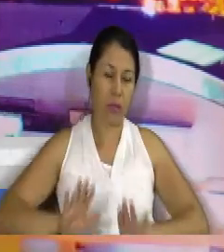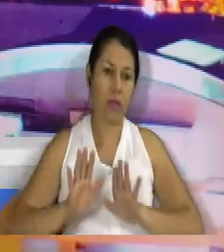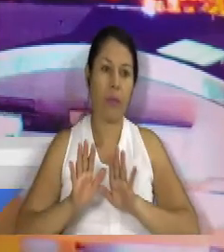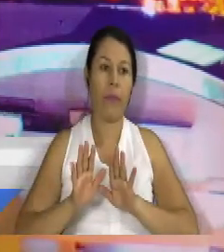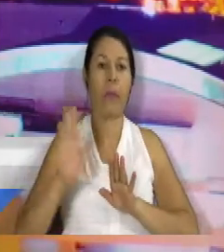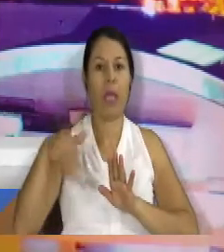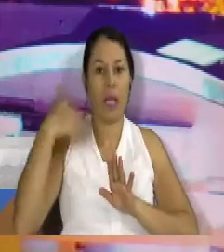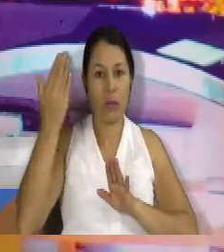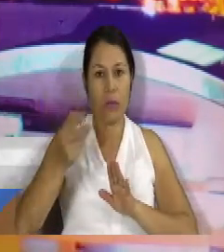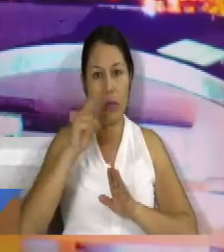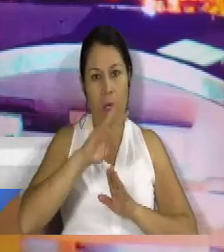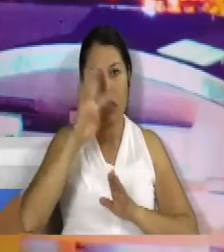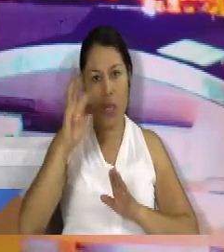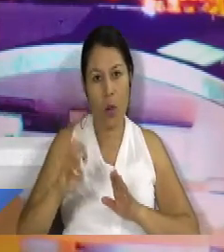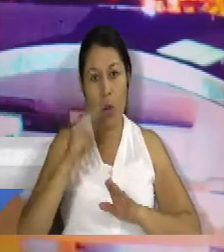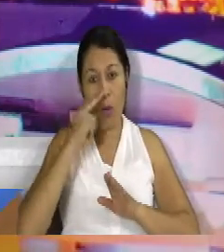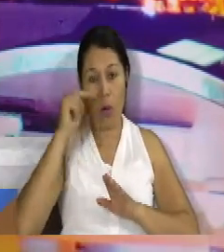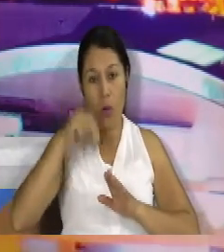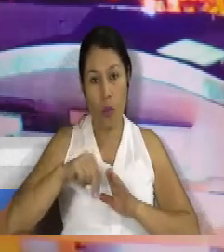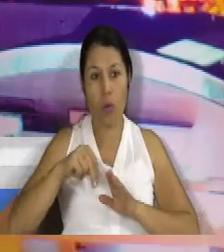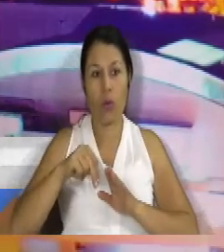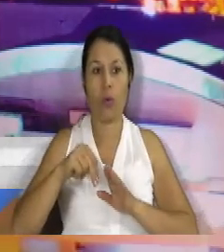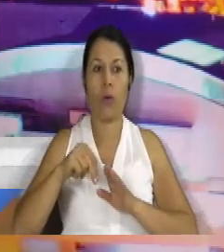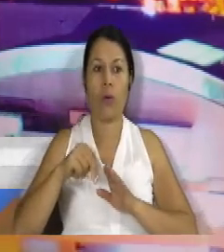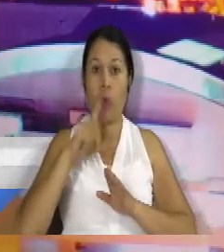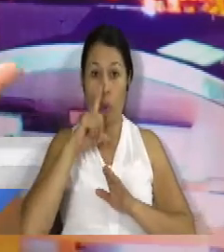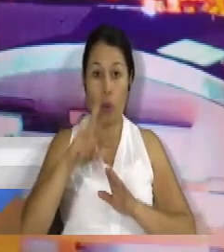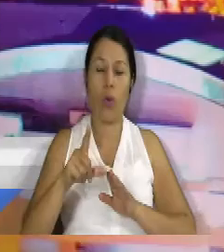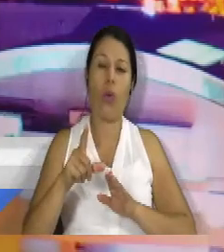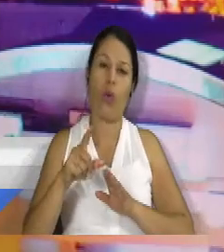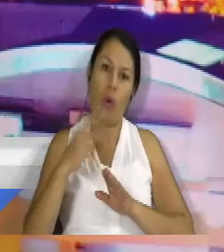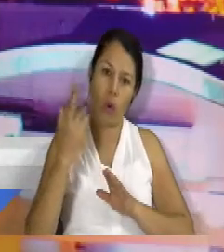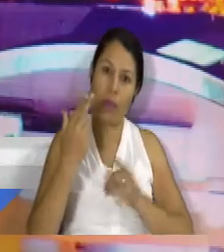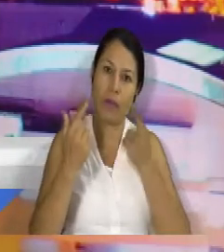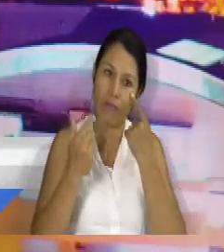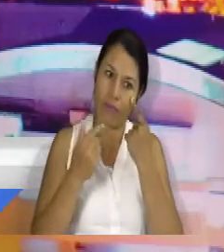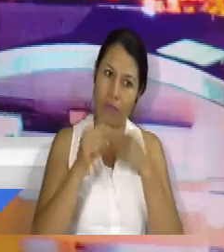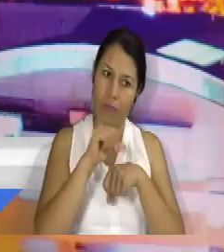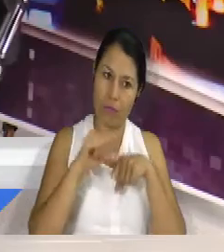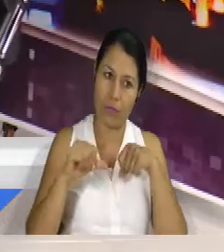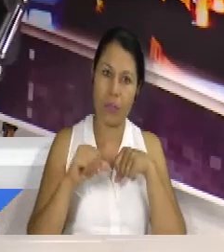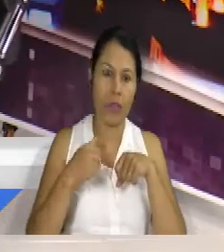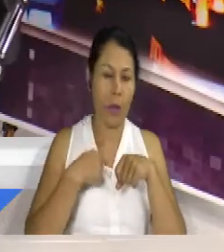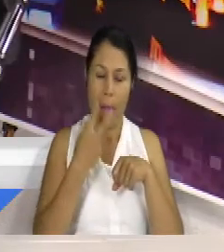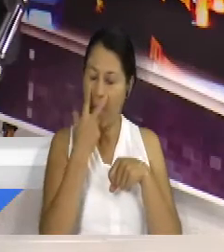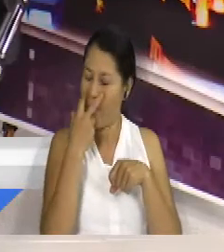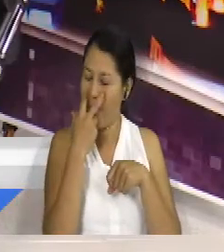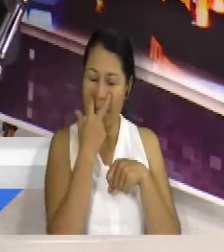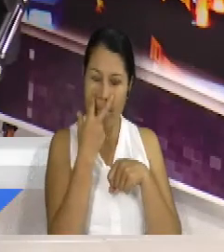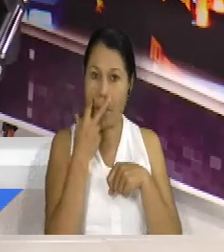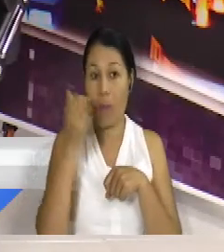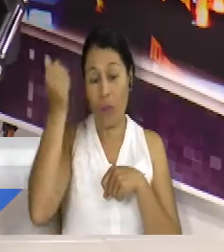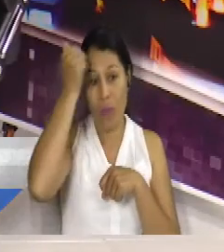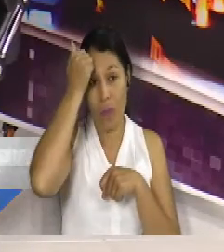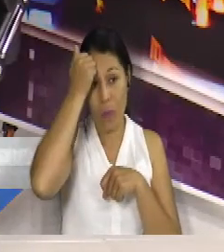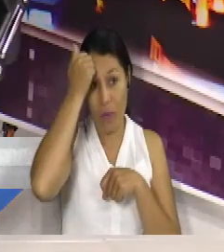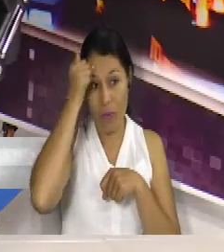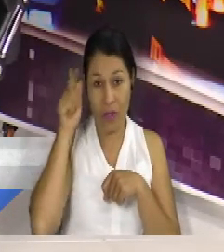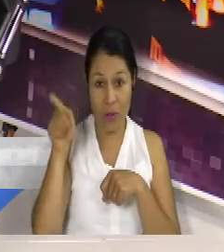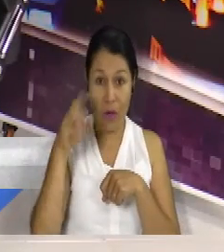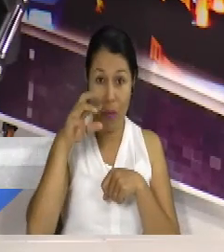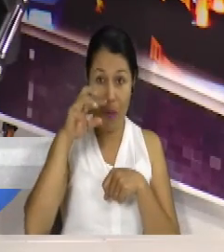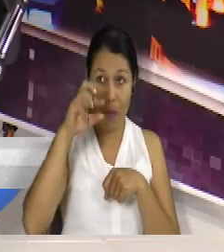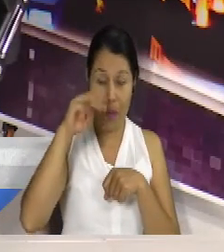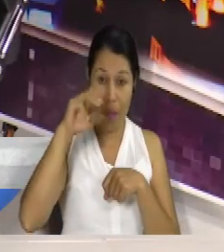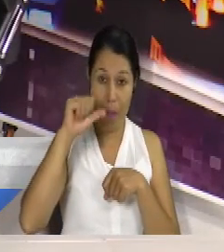operación. Yo no veía. El profesor Madera, que usted conoce, que es su amigo, que también injustamente, que está, injustamente está detenido,